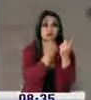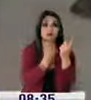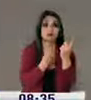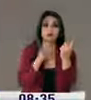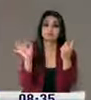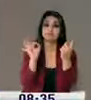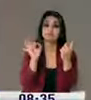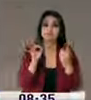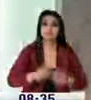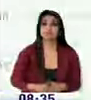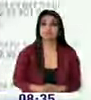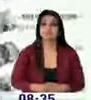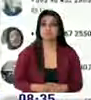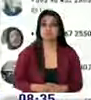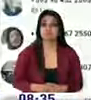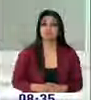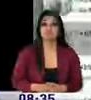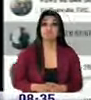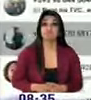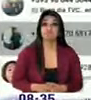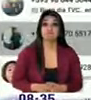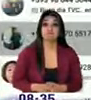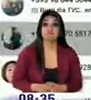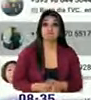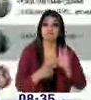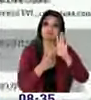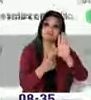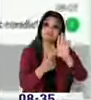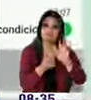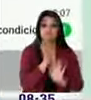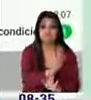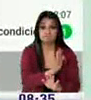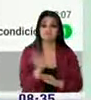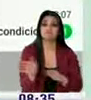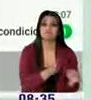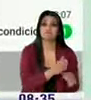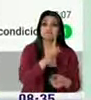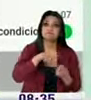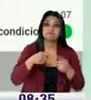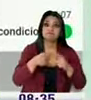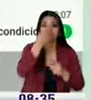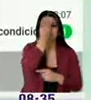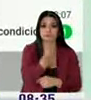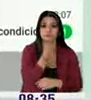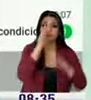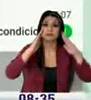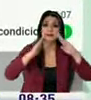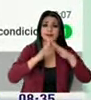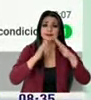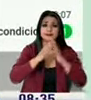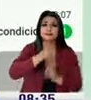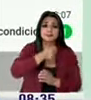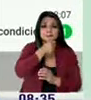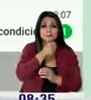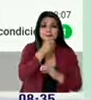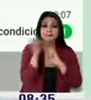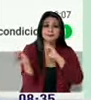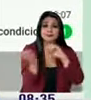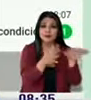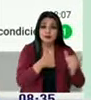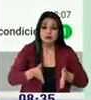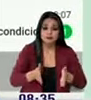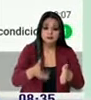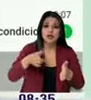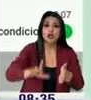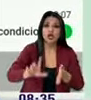nada, qué bárbaro eso, bueno, ahí pasamos lo que nos dicen. Amigos, buenos días, estas casas abandonadas en la calle Loja y